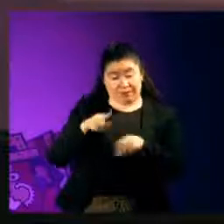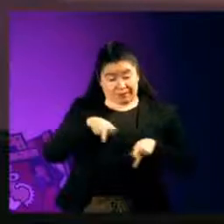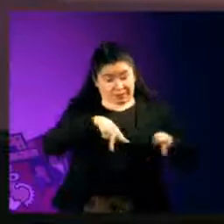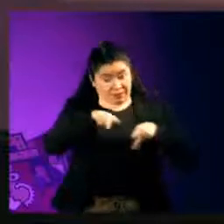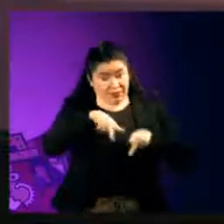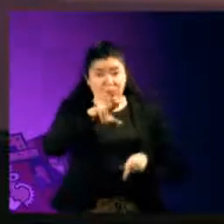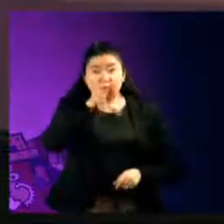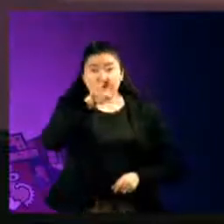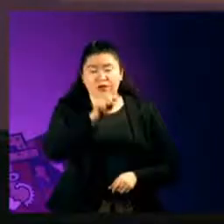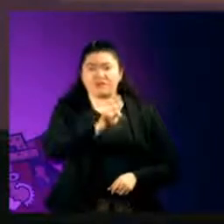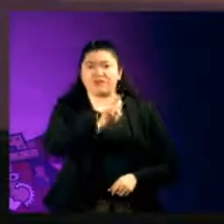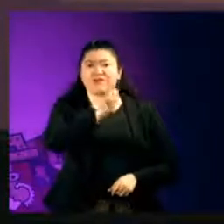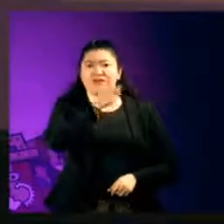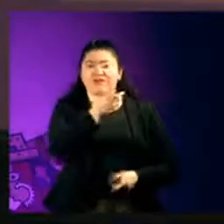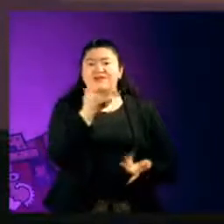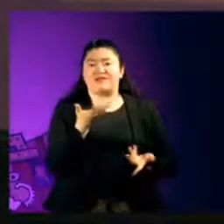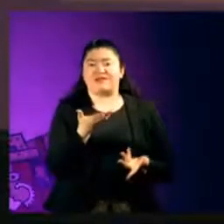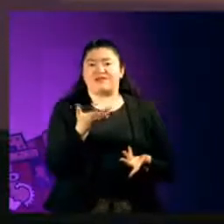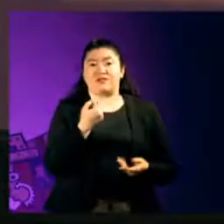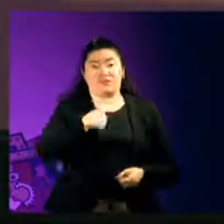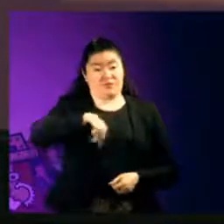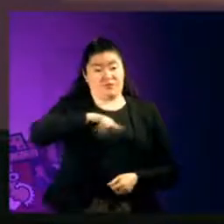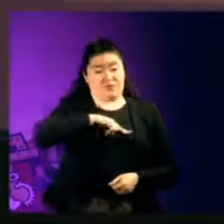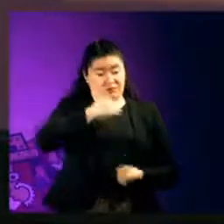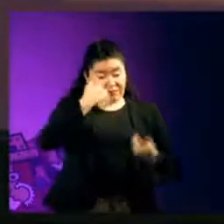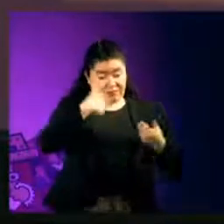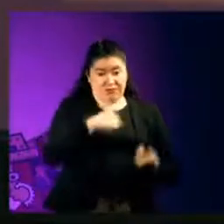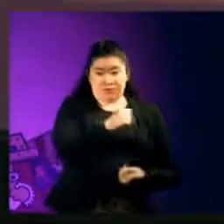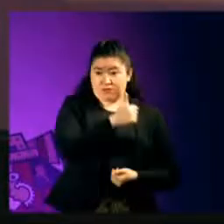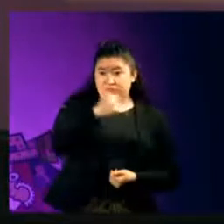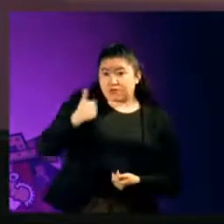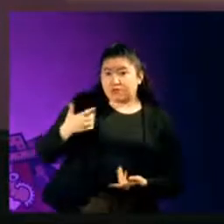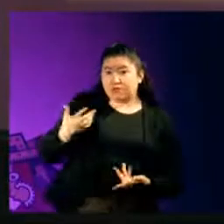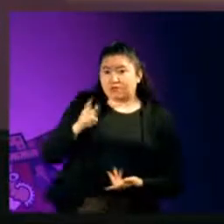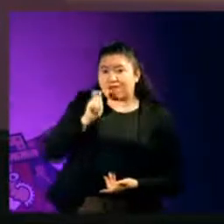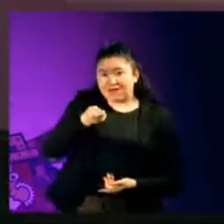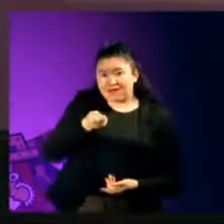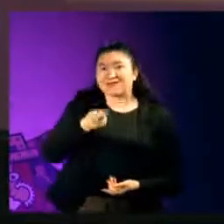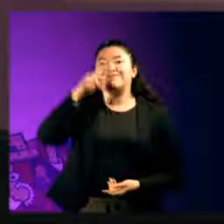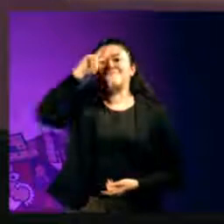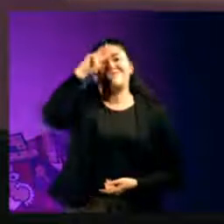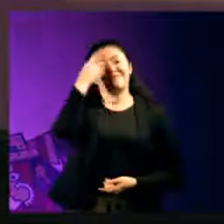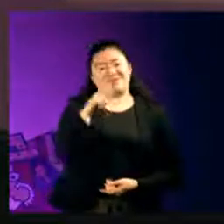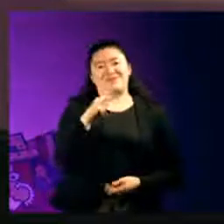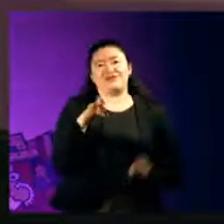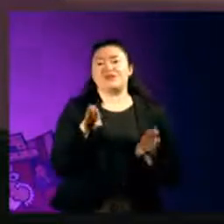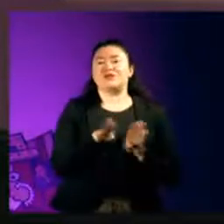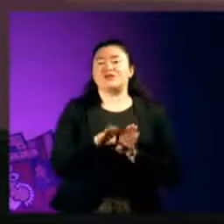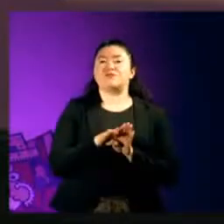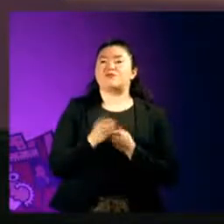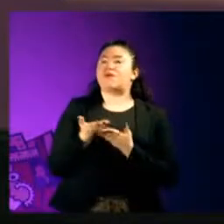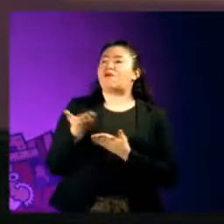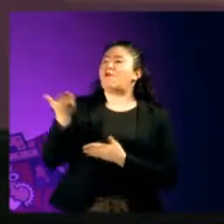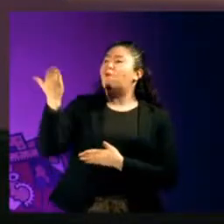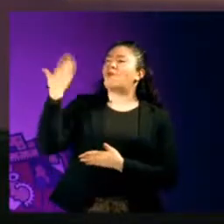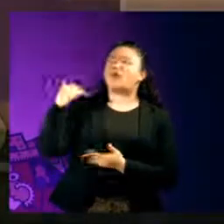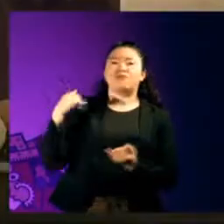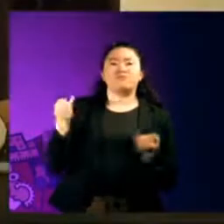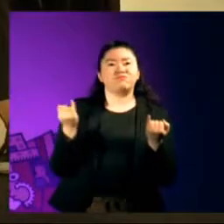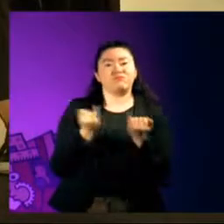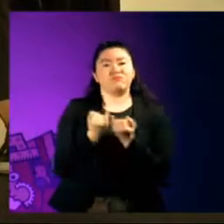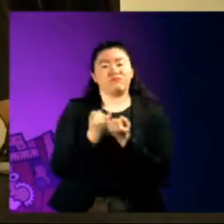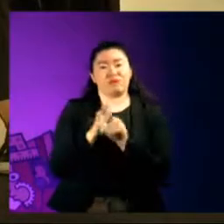eso no es méxico gméxico somos nosotros esto no se trata ya como fue en el antiguo régimen